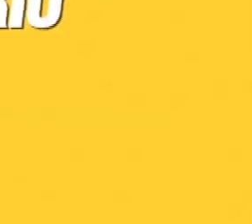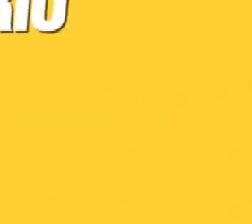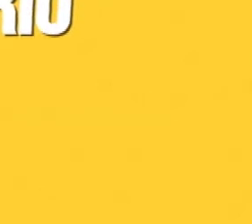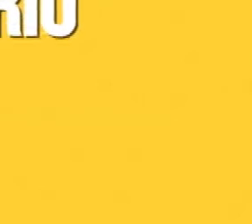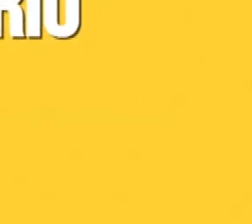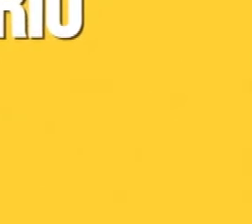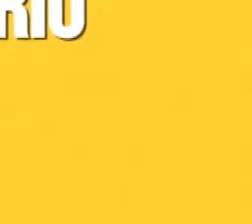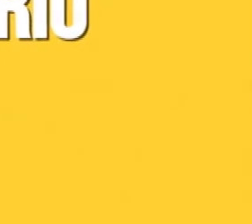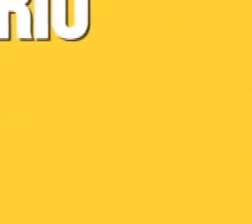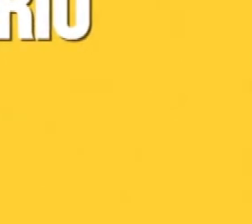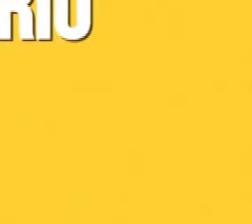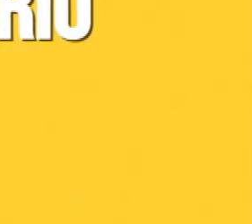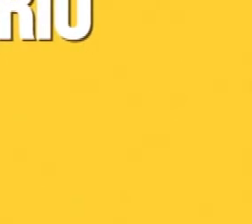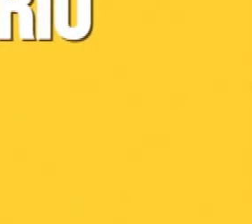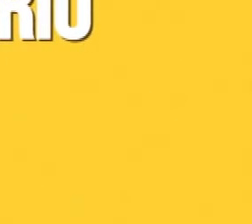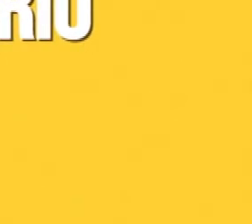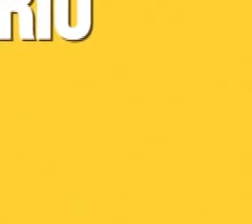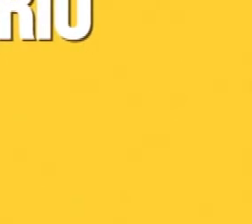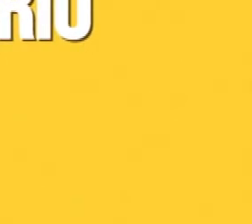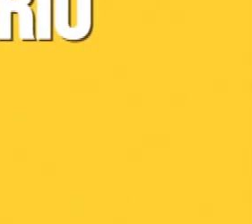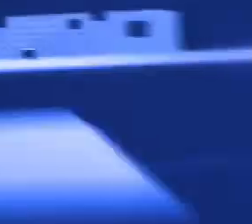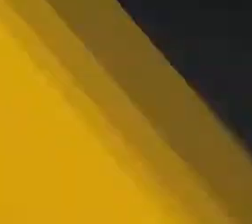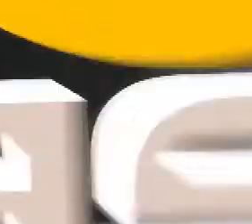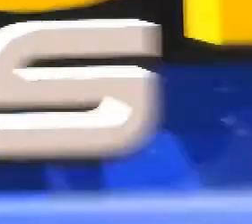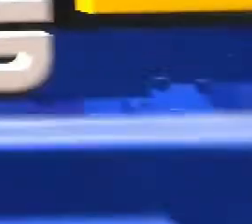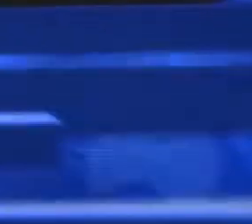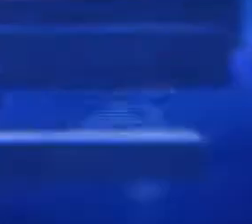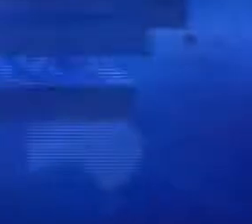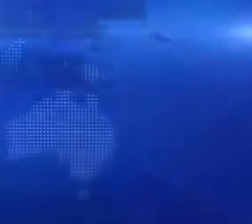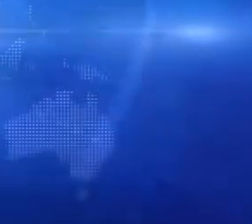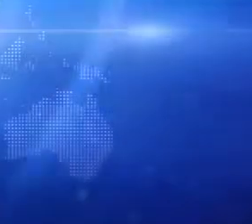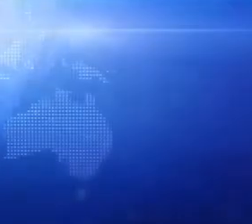Quinta, donde su platica rinde mucho más.